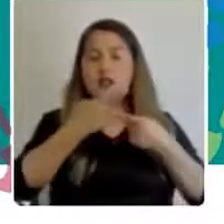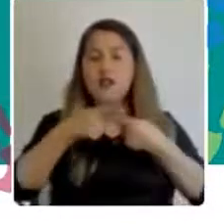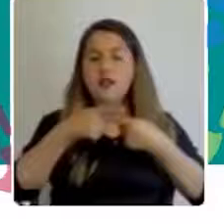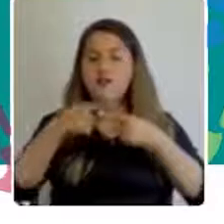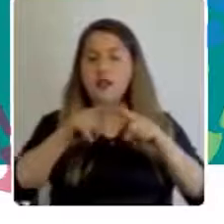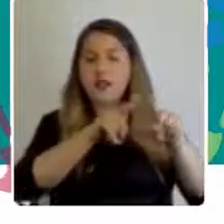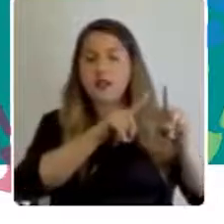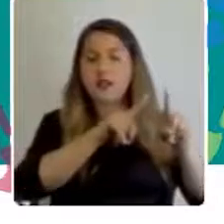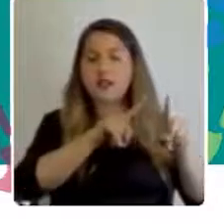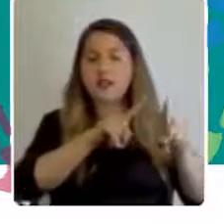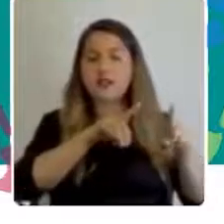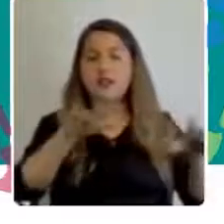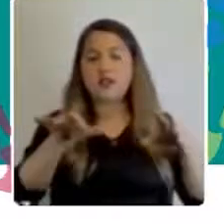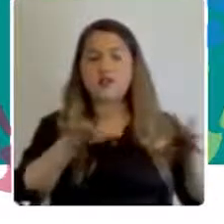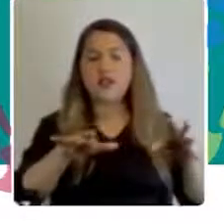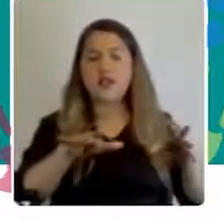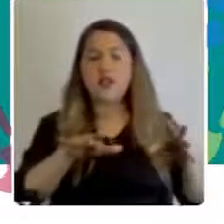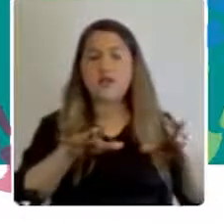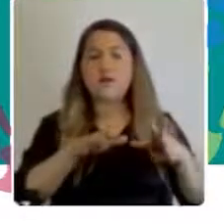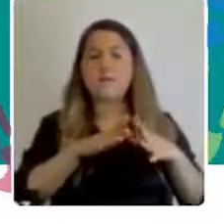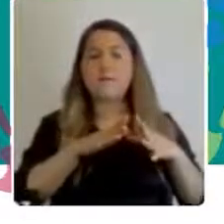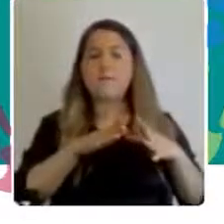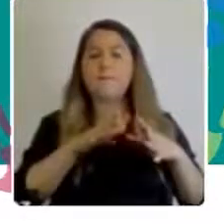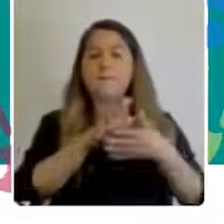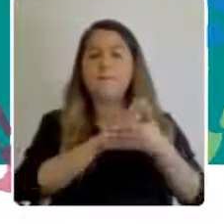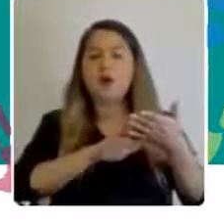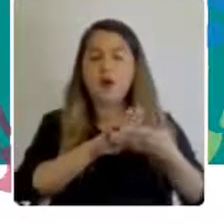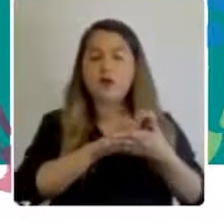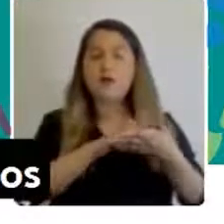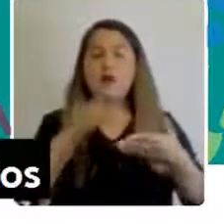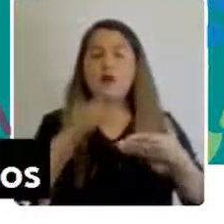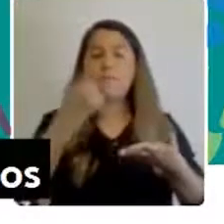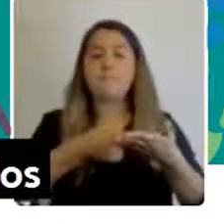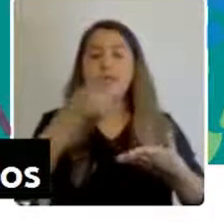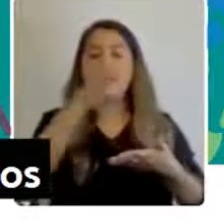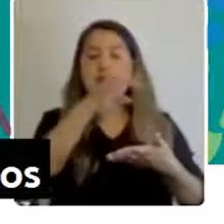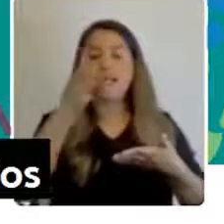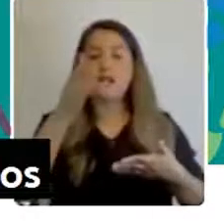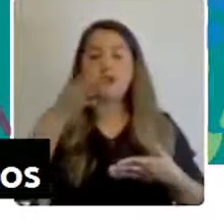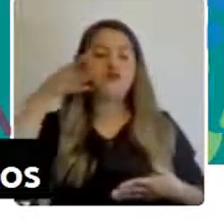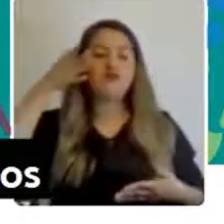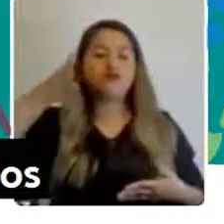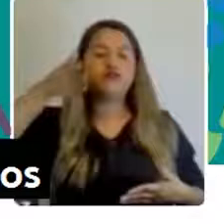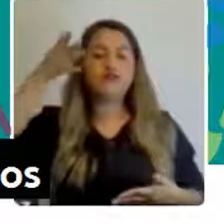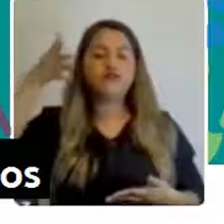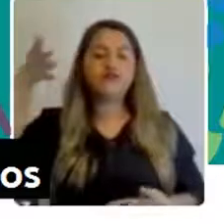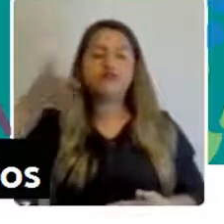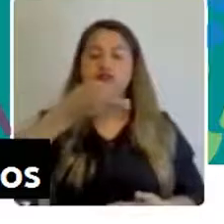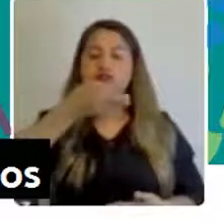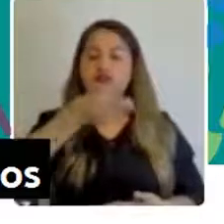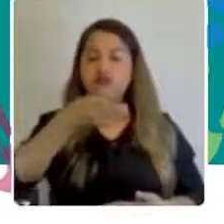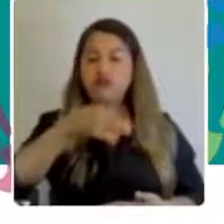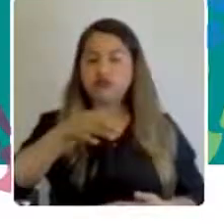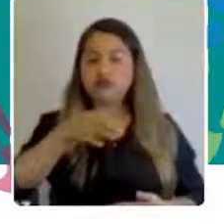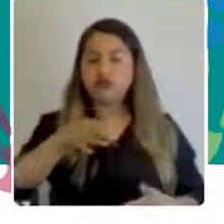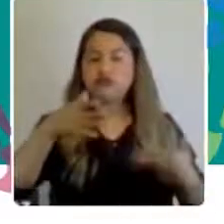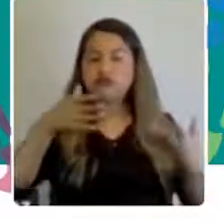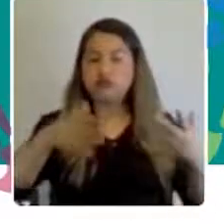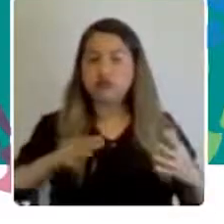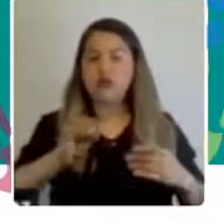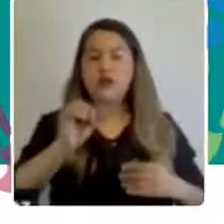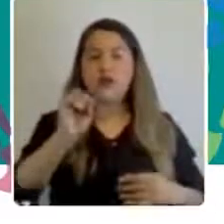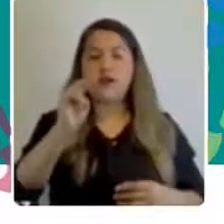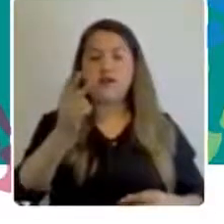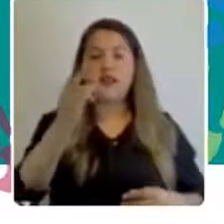tal vez 1500 conferencias que hemos hecho ya en los 23 años.